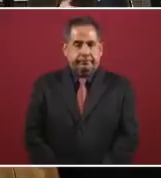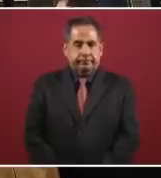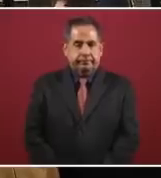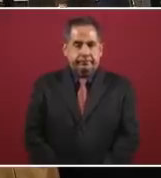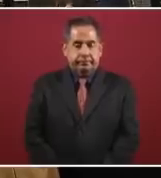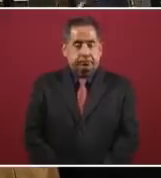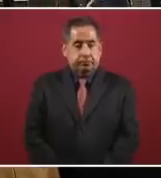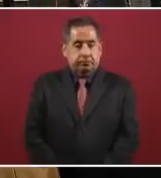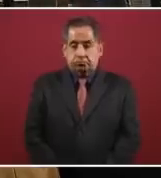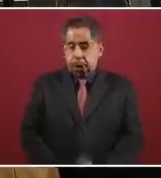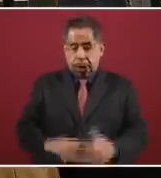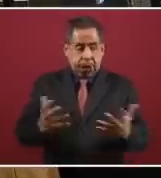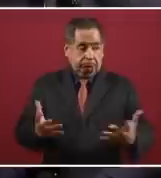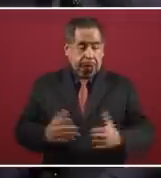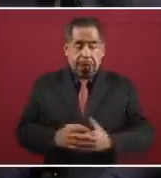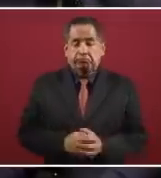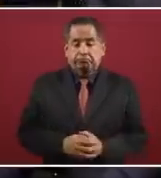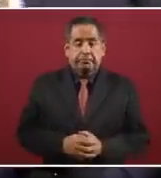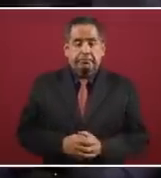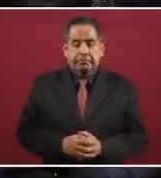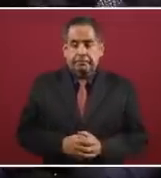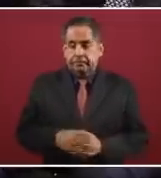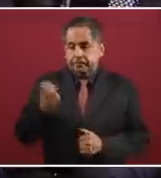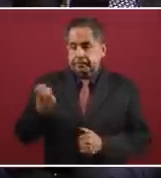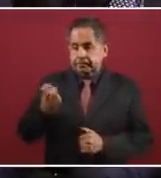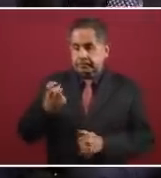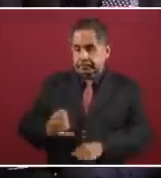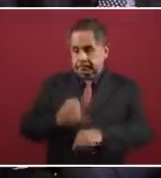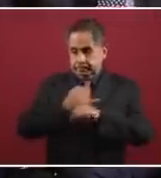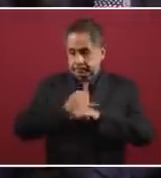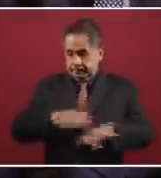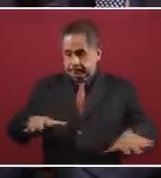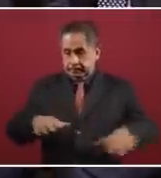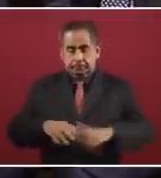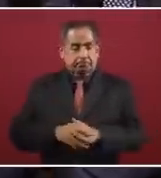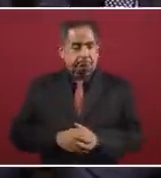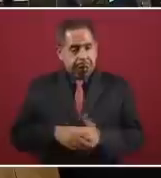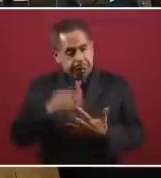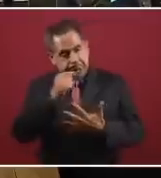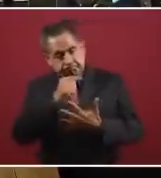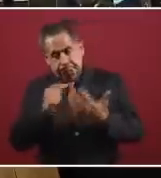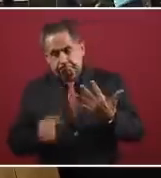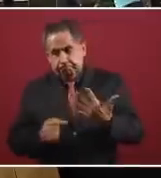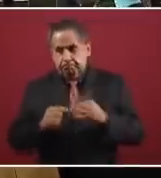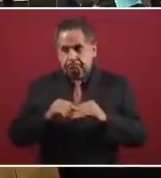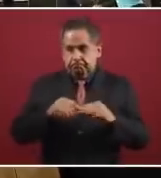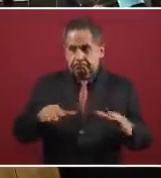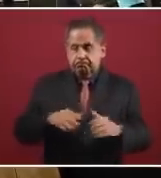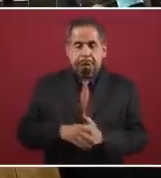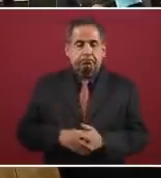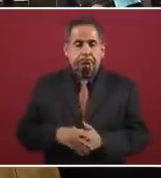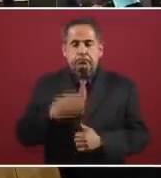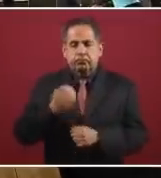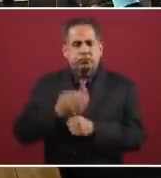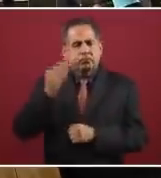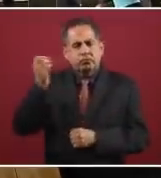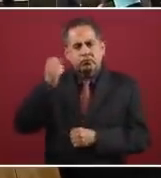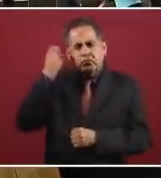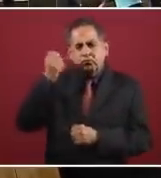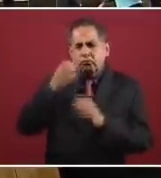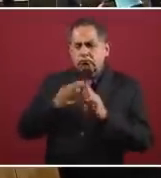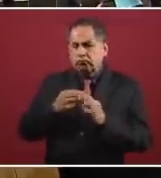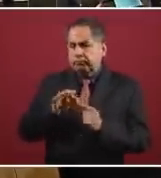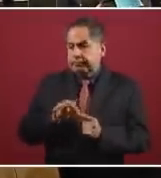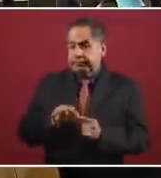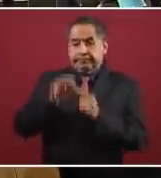Pues esa es la información en general. Es una conferencia muy